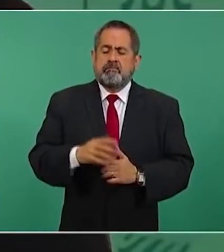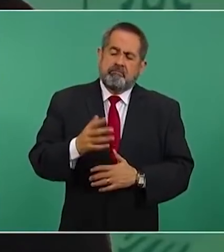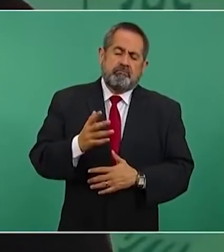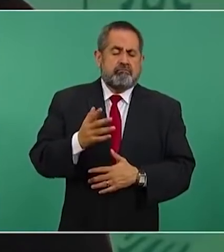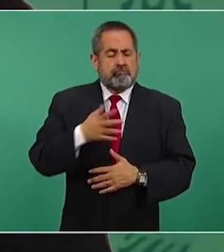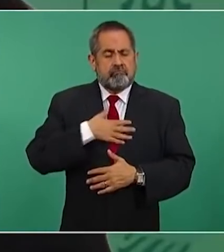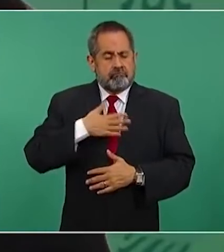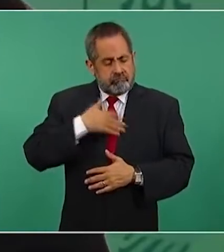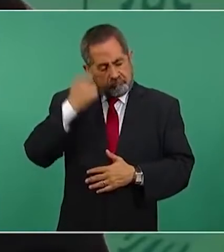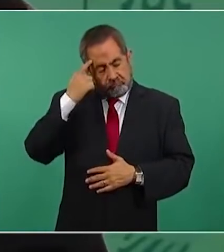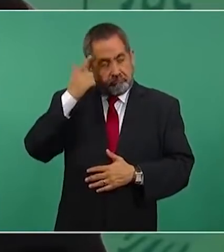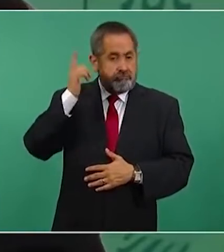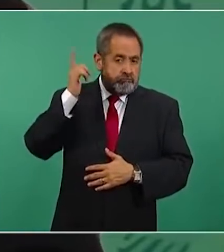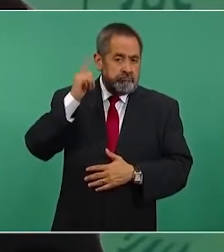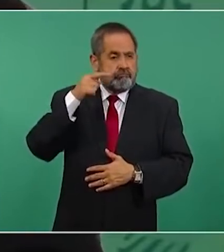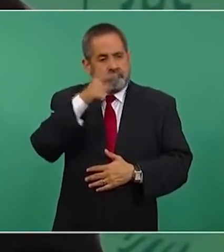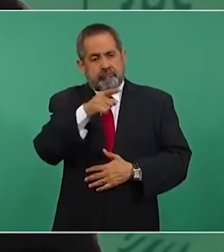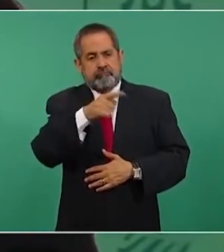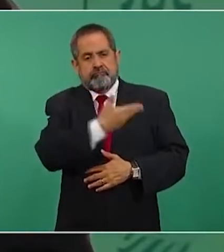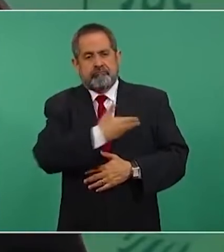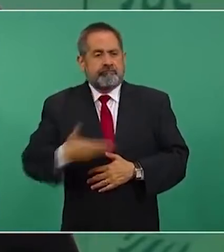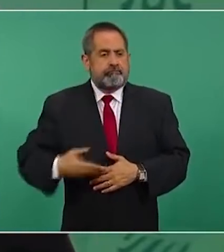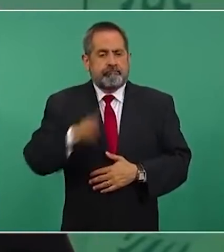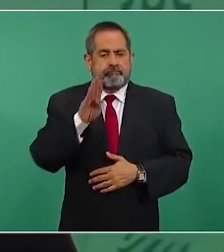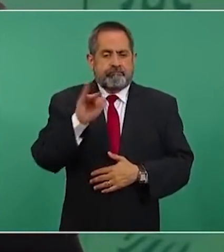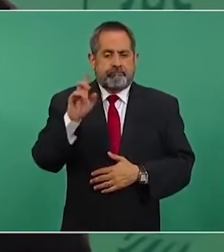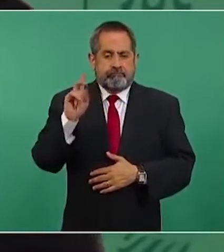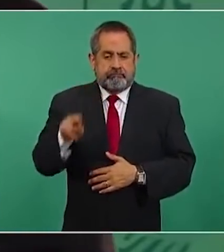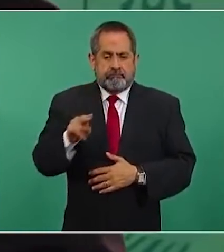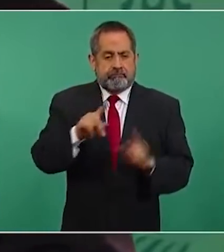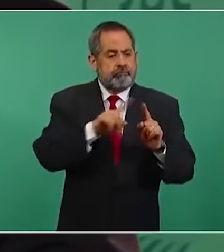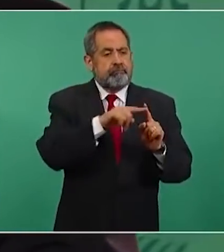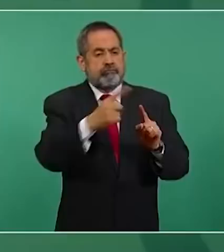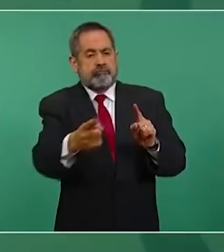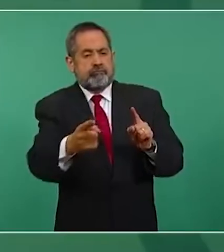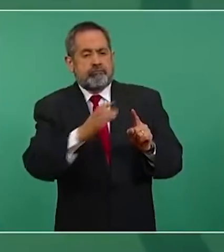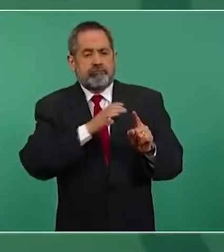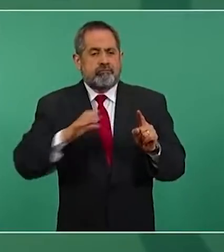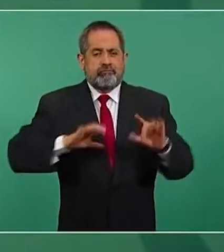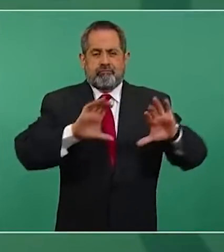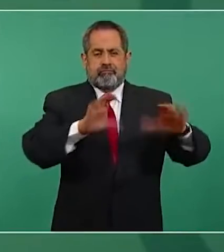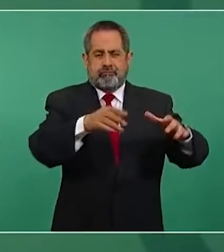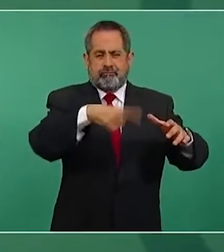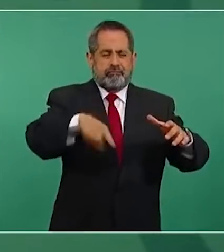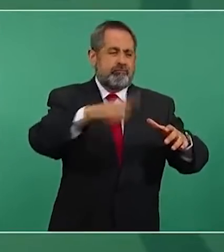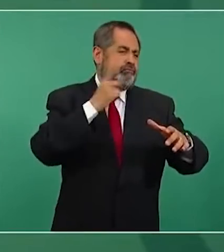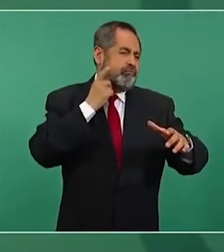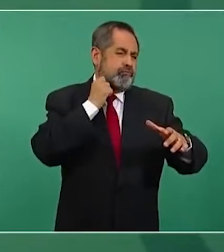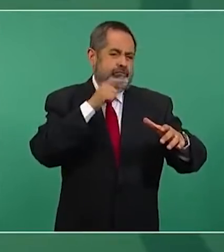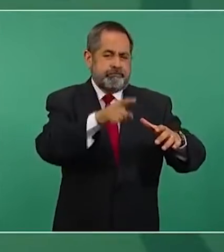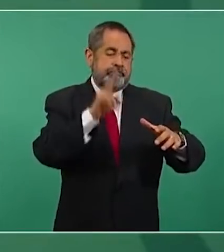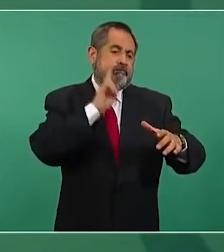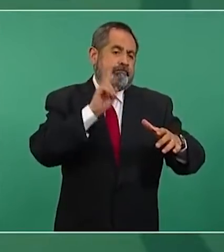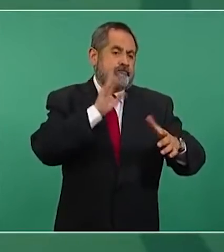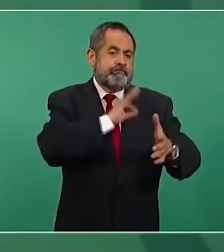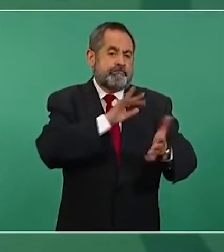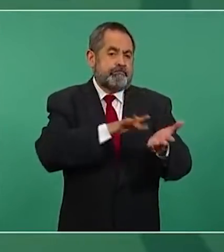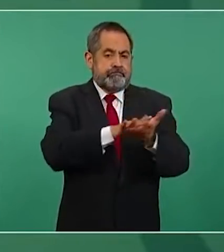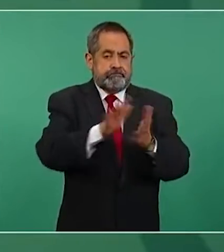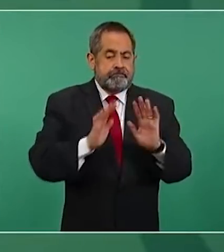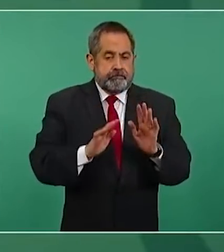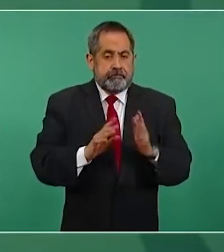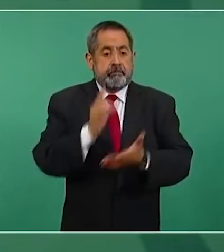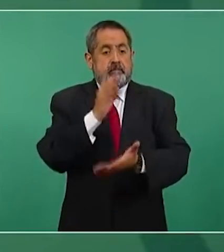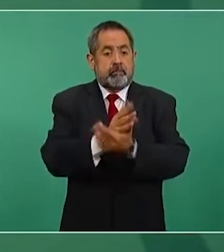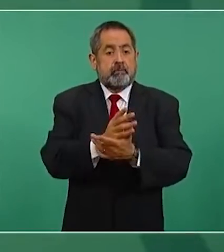espero que el presidente bailen cuente con el apoyo del congreso de legisladores lo dije no solo del